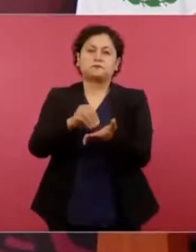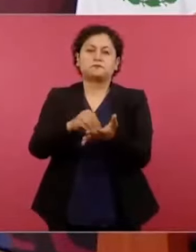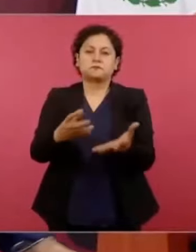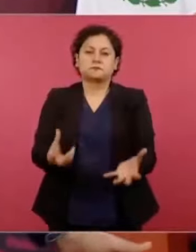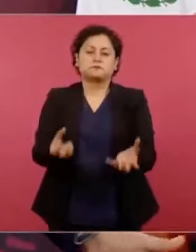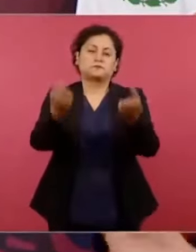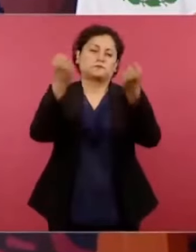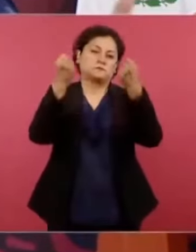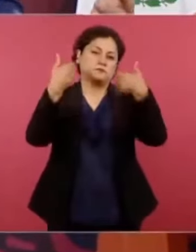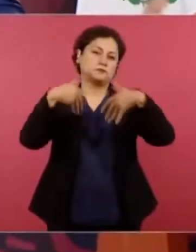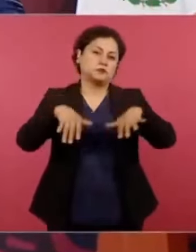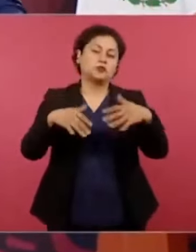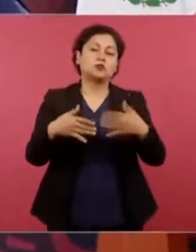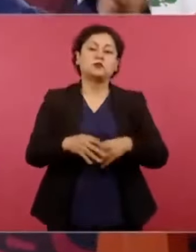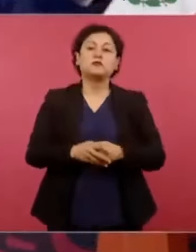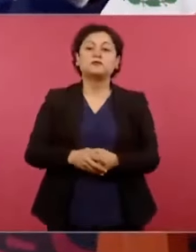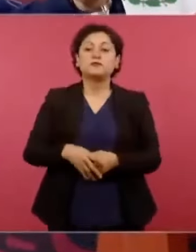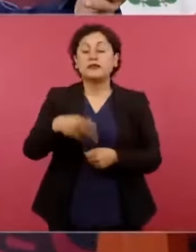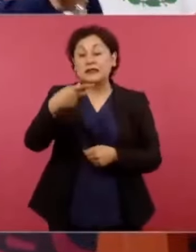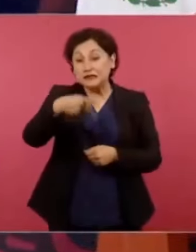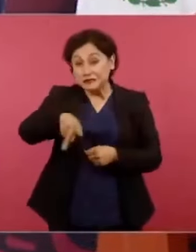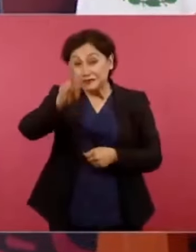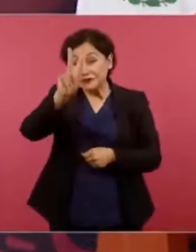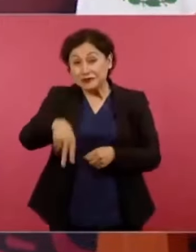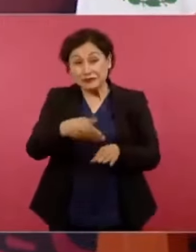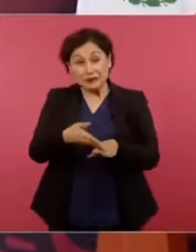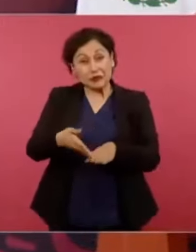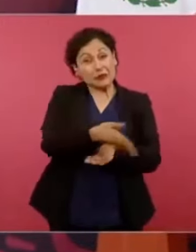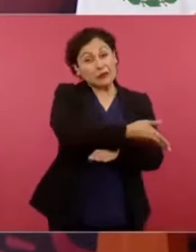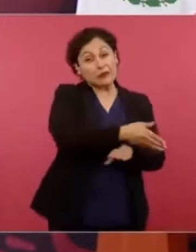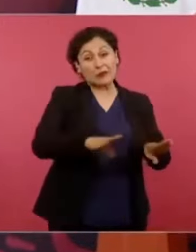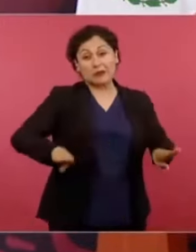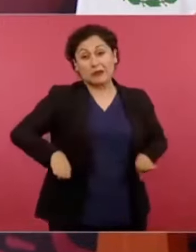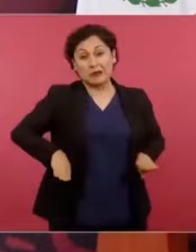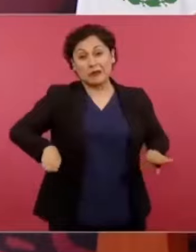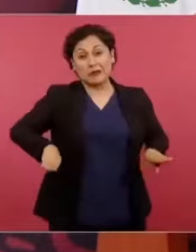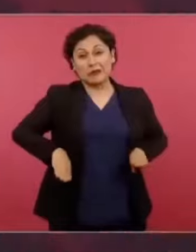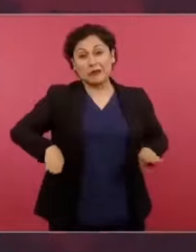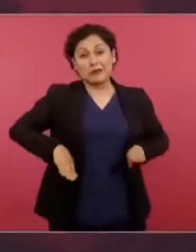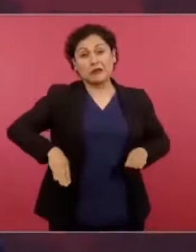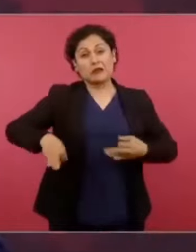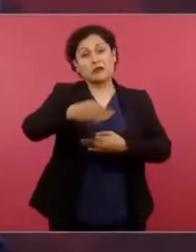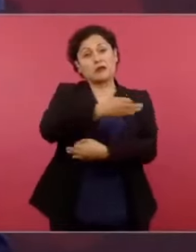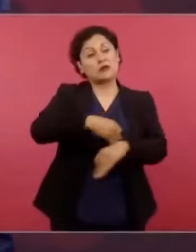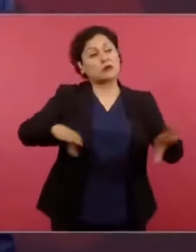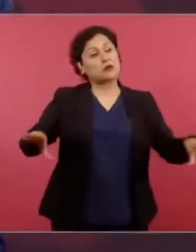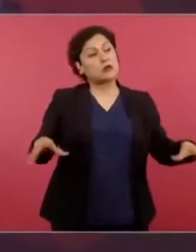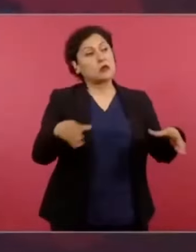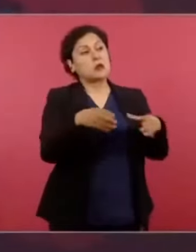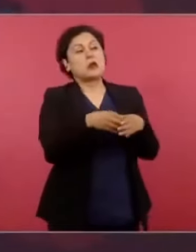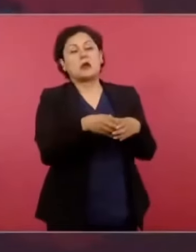Pero fue una cooptadera, para no decir compradera,